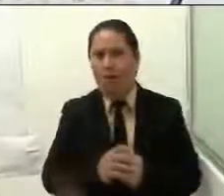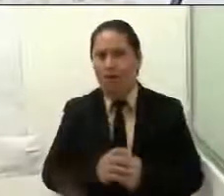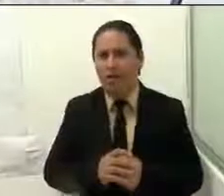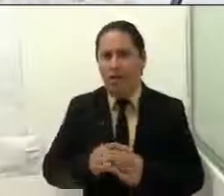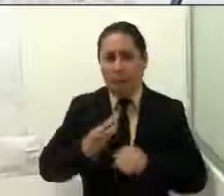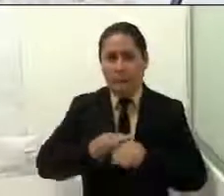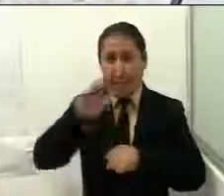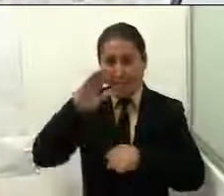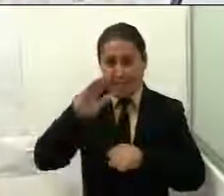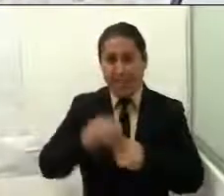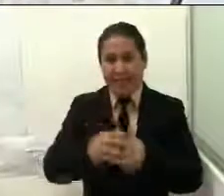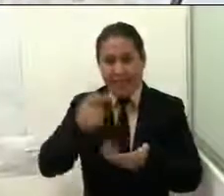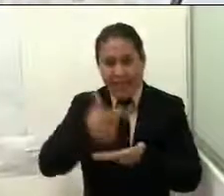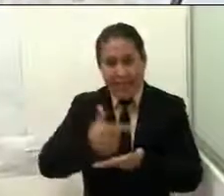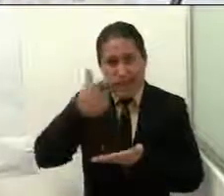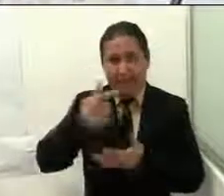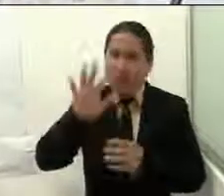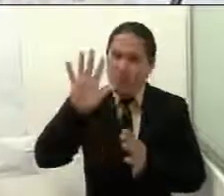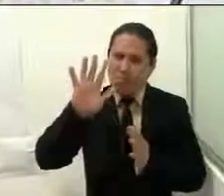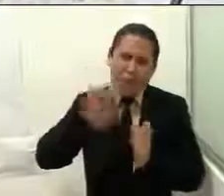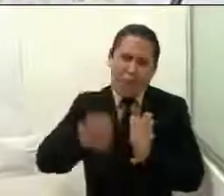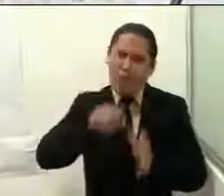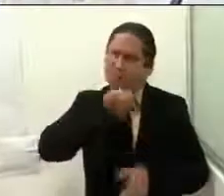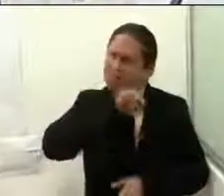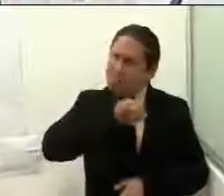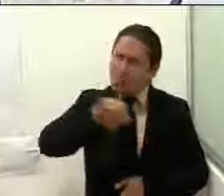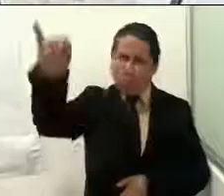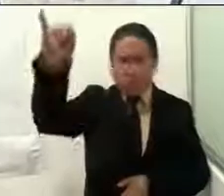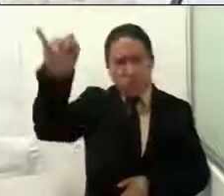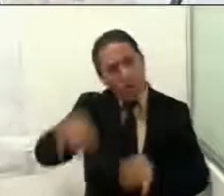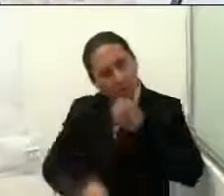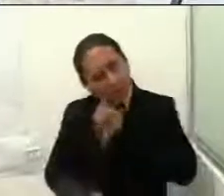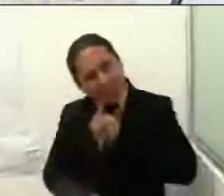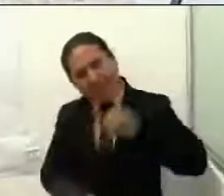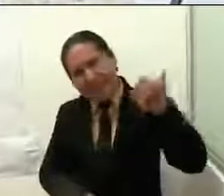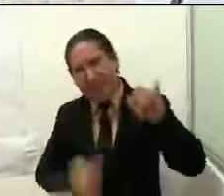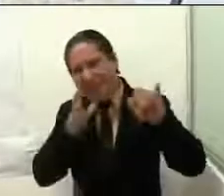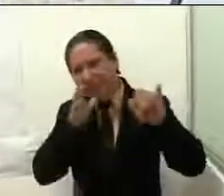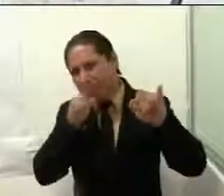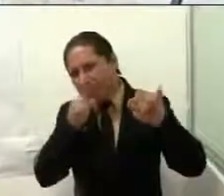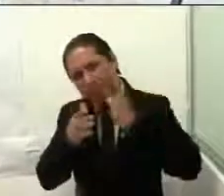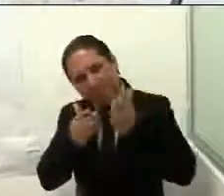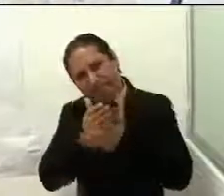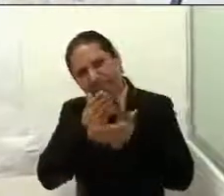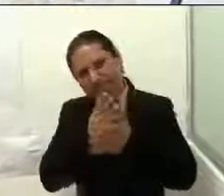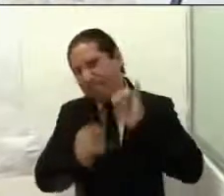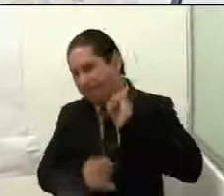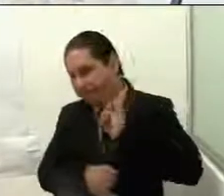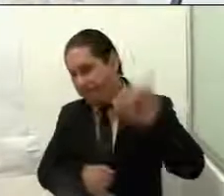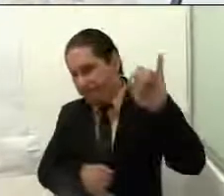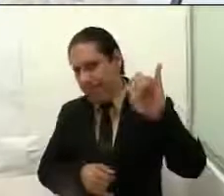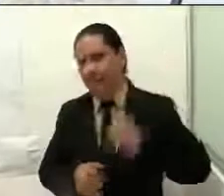alto grado de marginación del estado y en localidades de muy alto grado y alto grado de